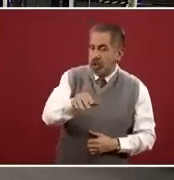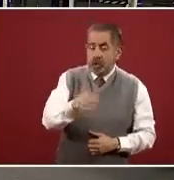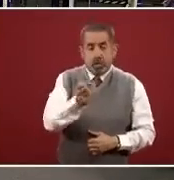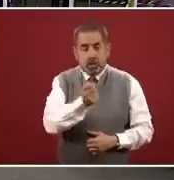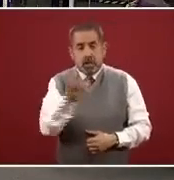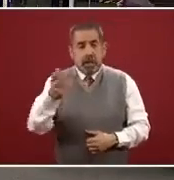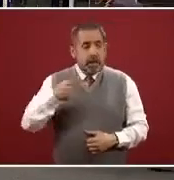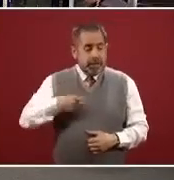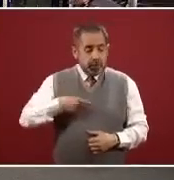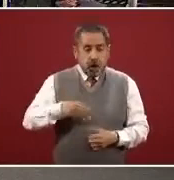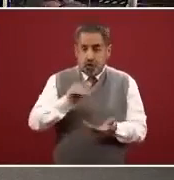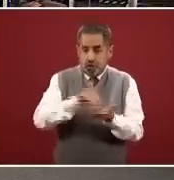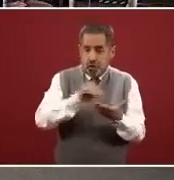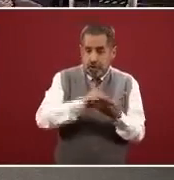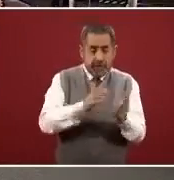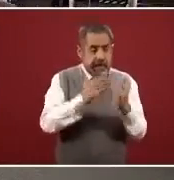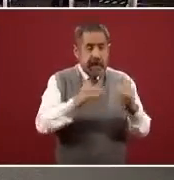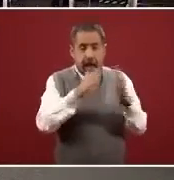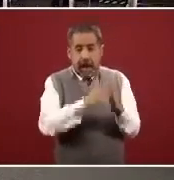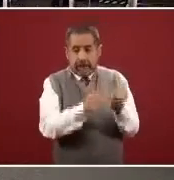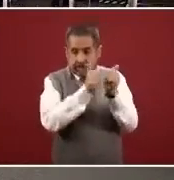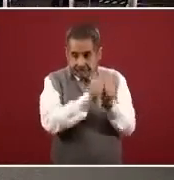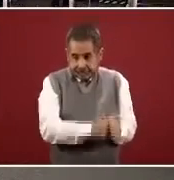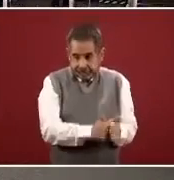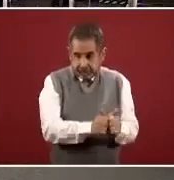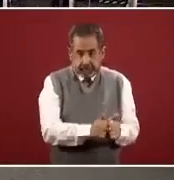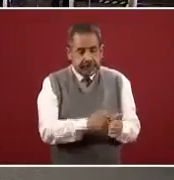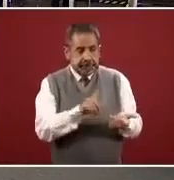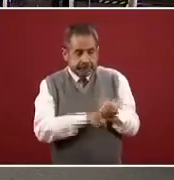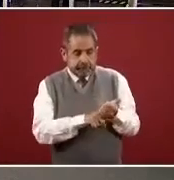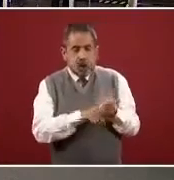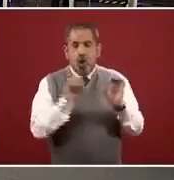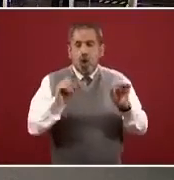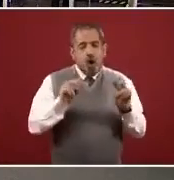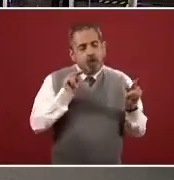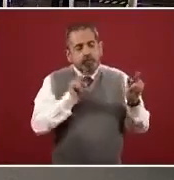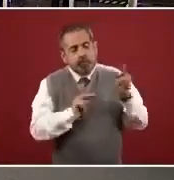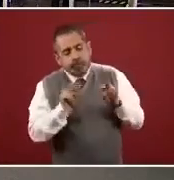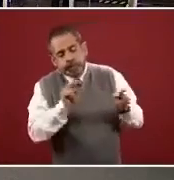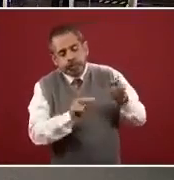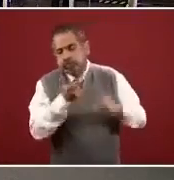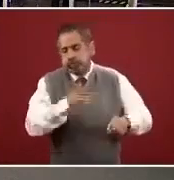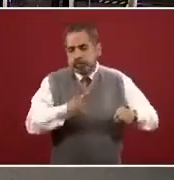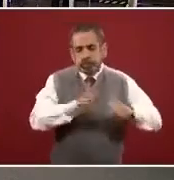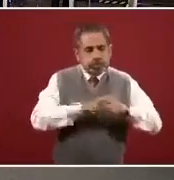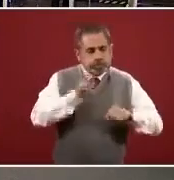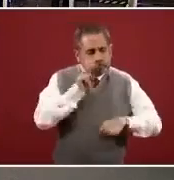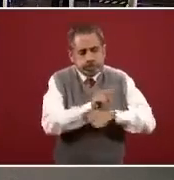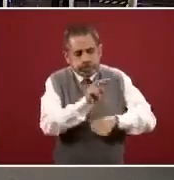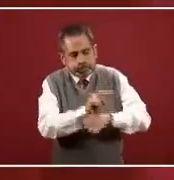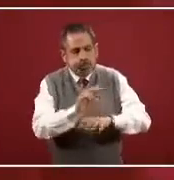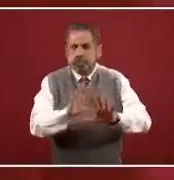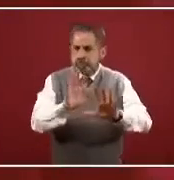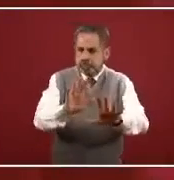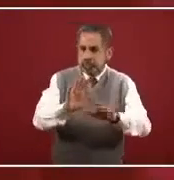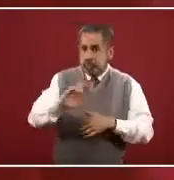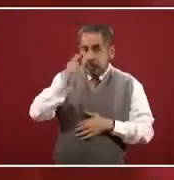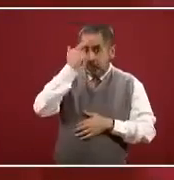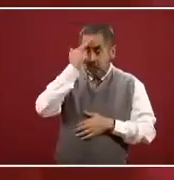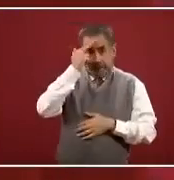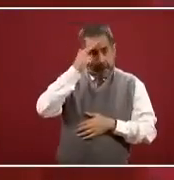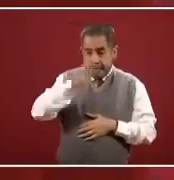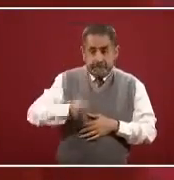un resguardo domiciliario o estuvieran en una observación en el hospital, recordemos que nuestros primeros casos